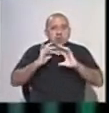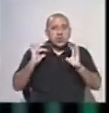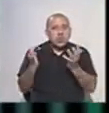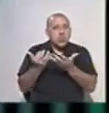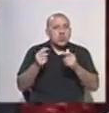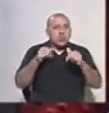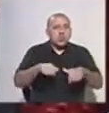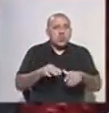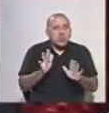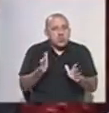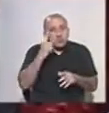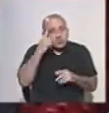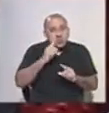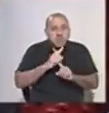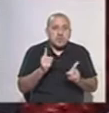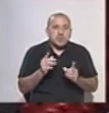absolutamente inimaginable.